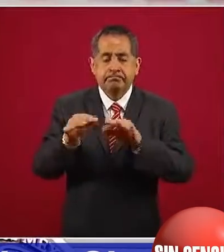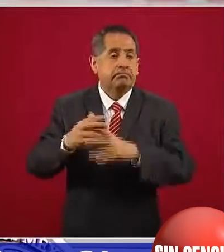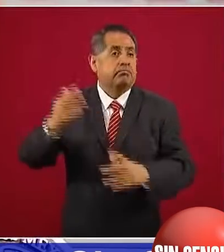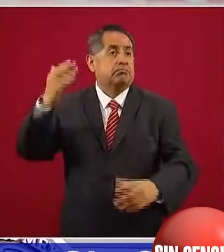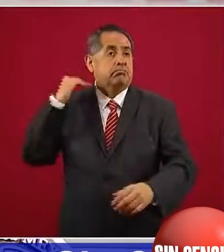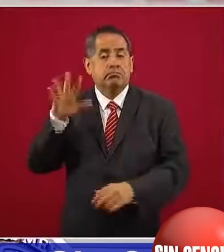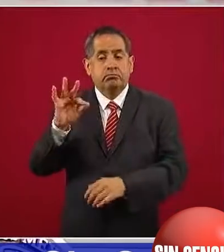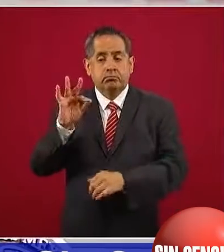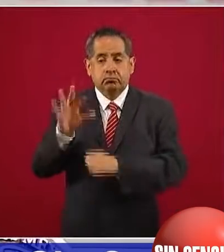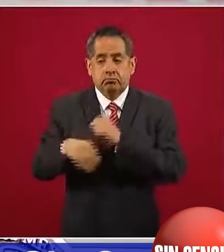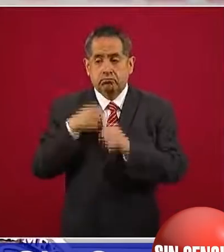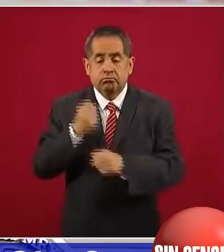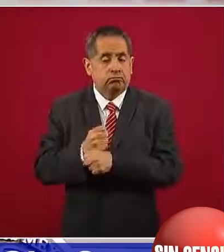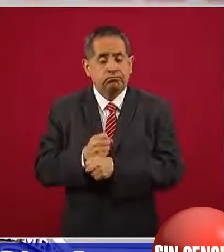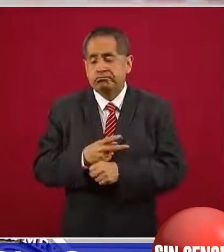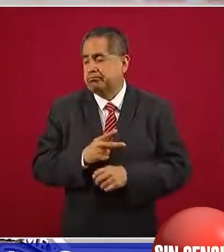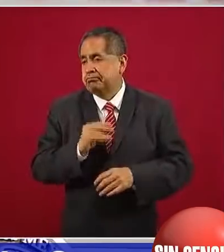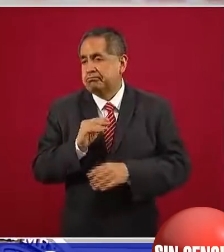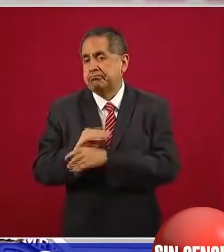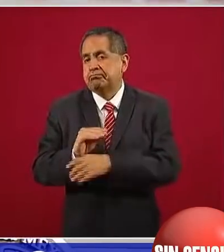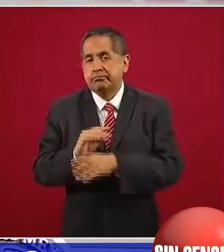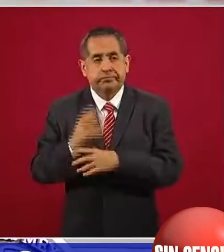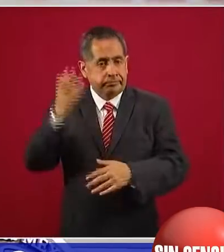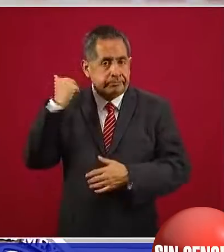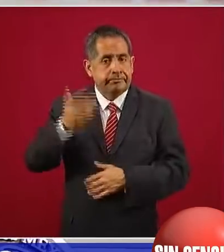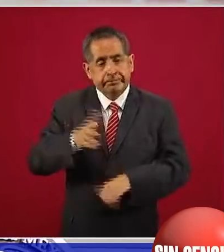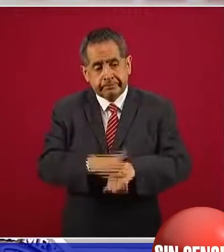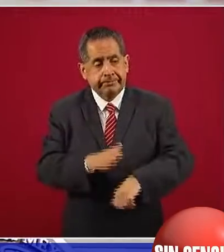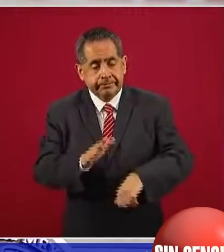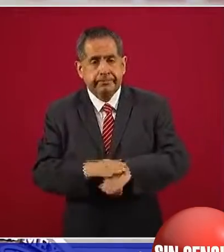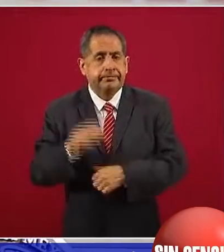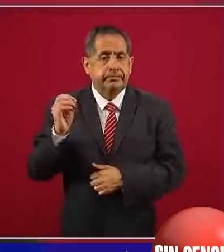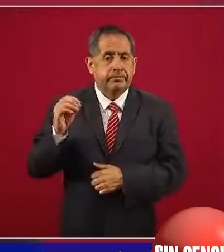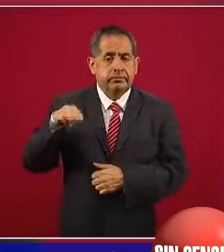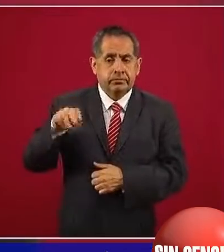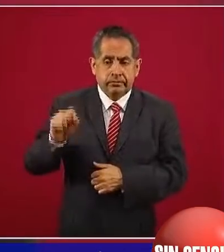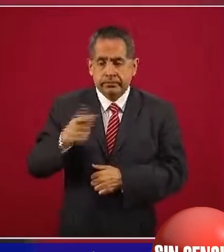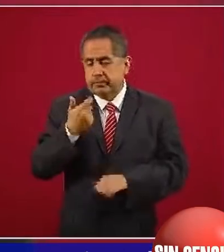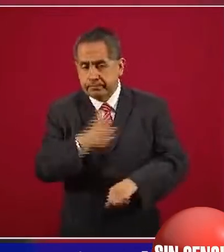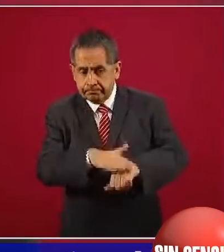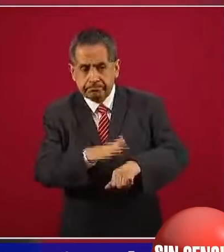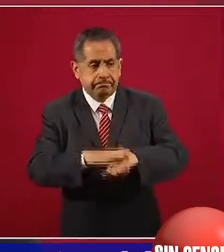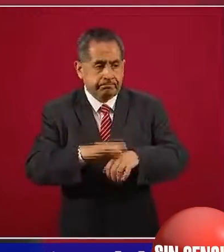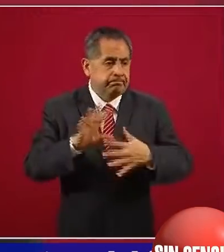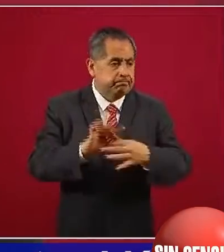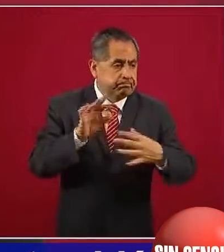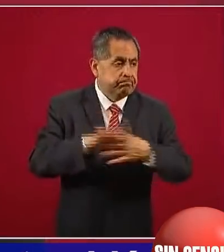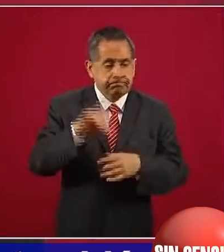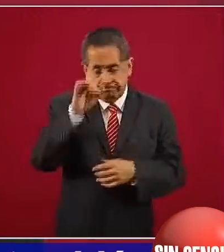40 años enfáticamente recomendado por la Organización Mundial de la Salud y diversos